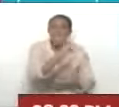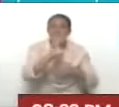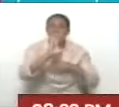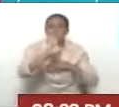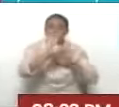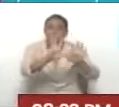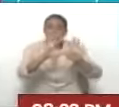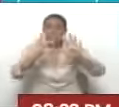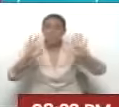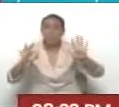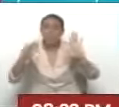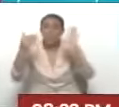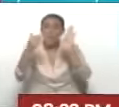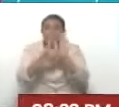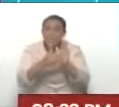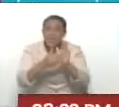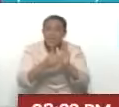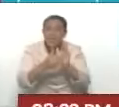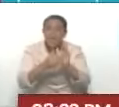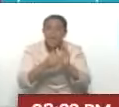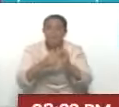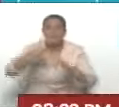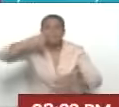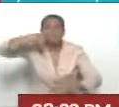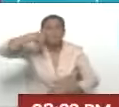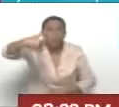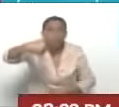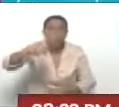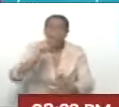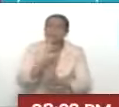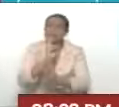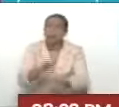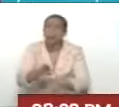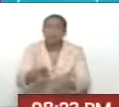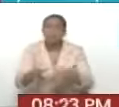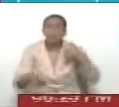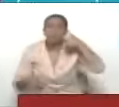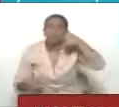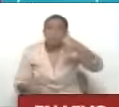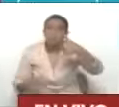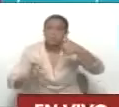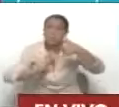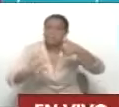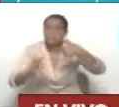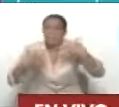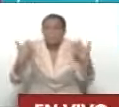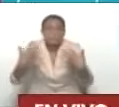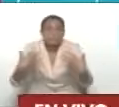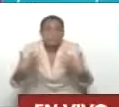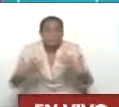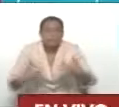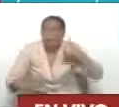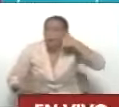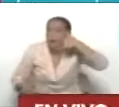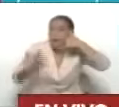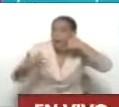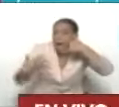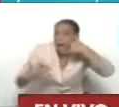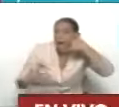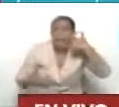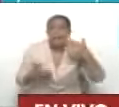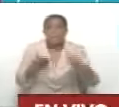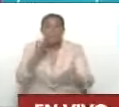118 mil han sido por vía telefónica y han sido momentos que hemos ido a